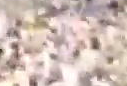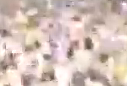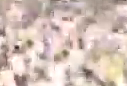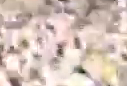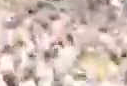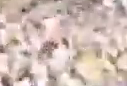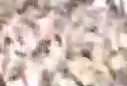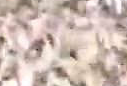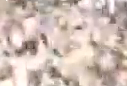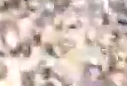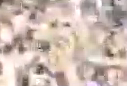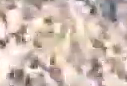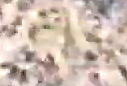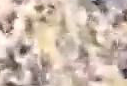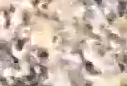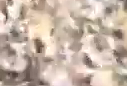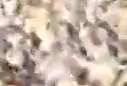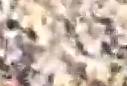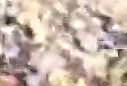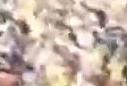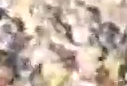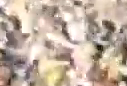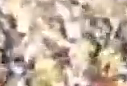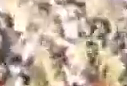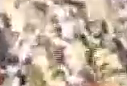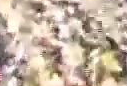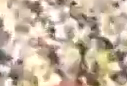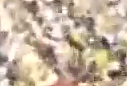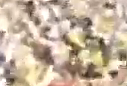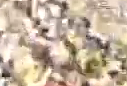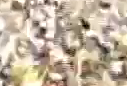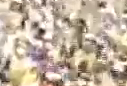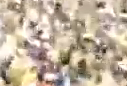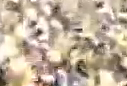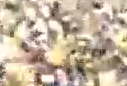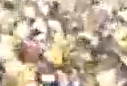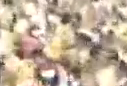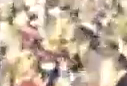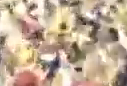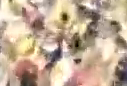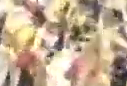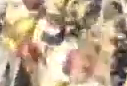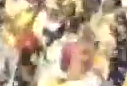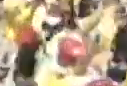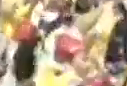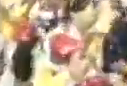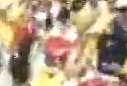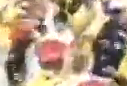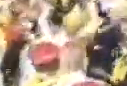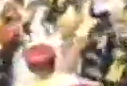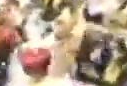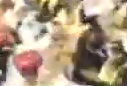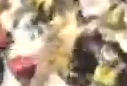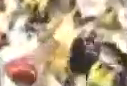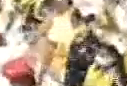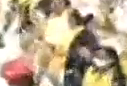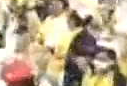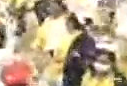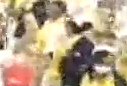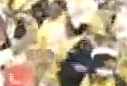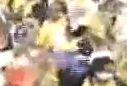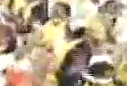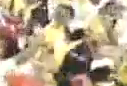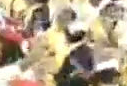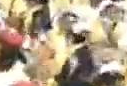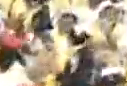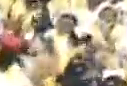un sistema de salud gratuito y de calidad para solucionar los problemas del pueblo venezolano. Es parte de la